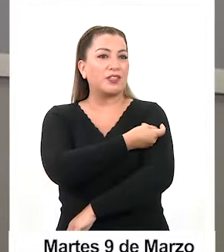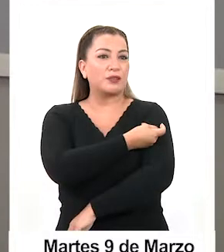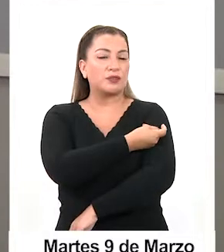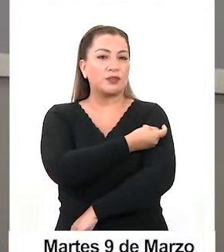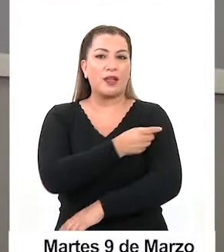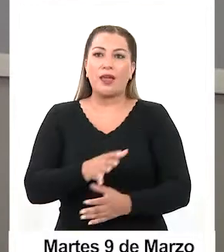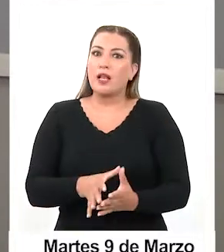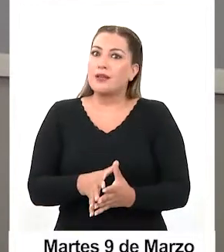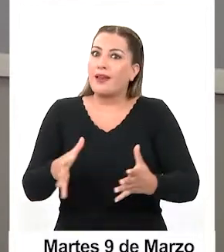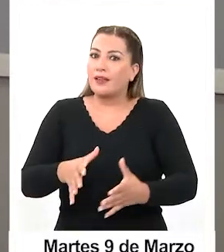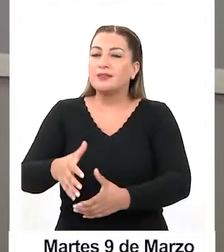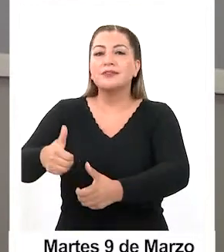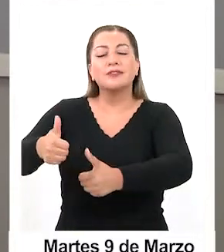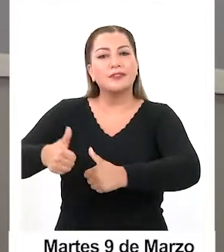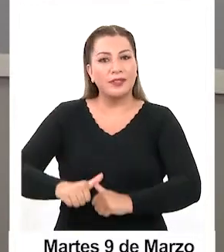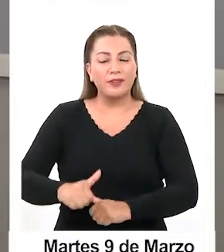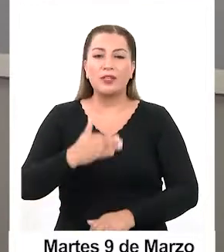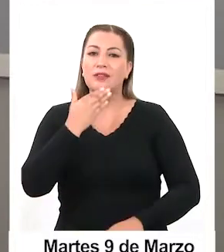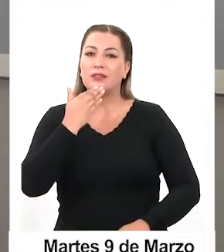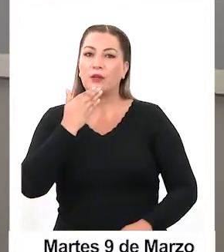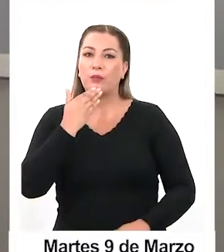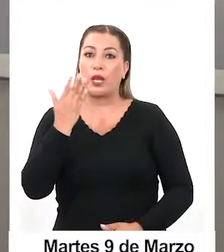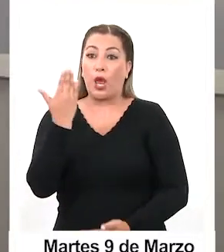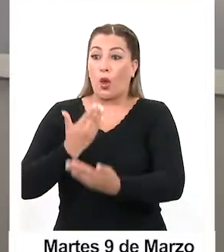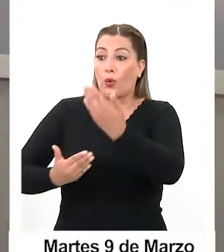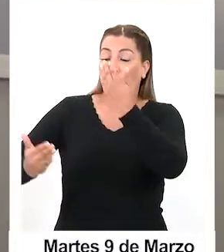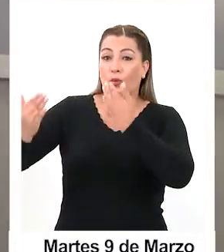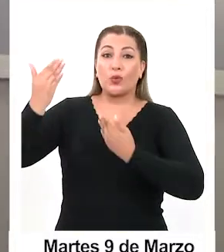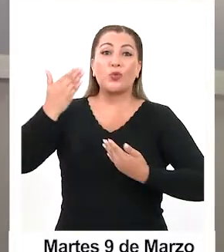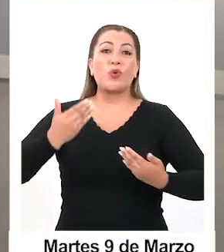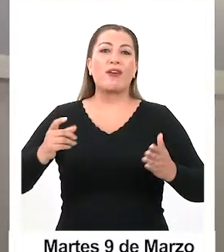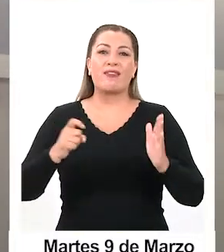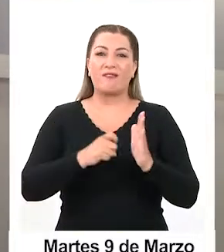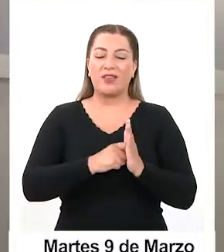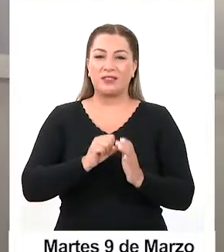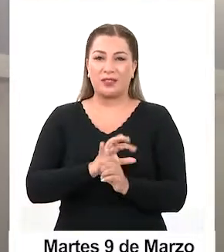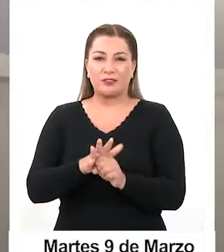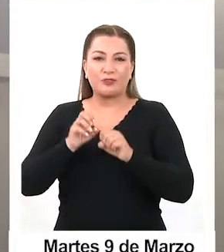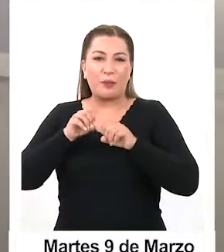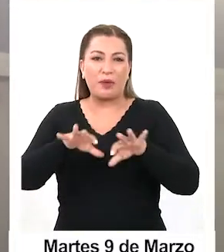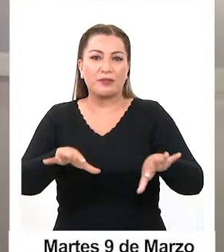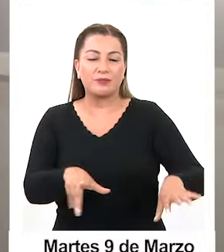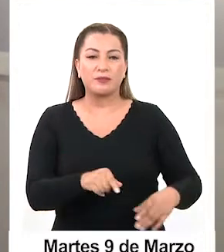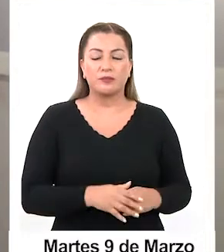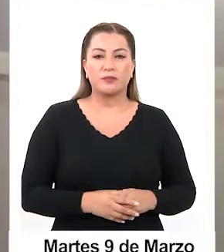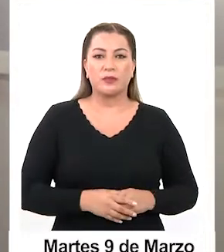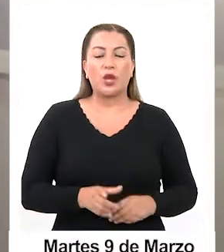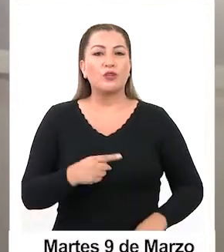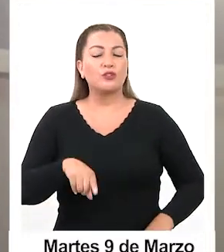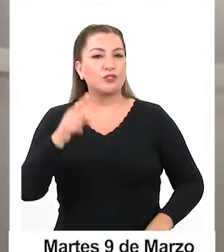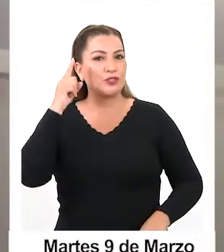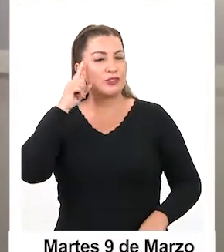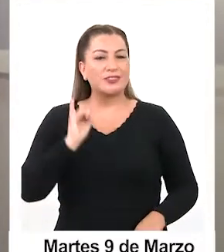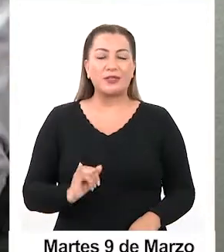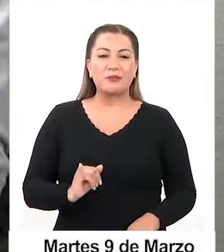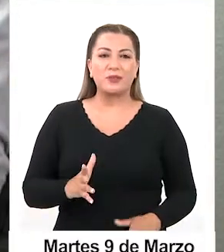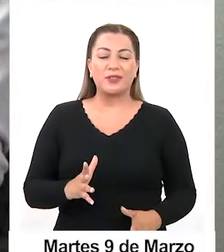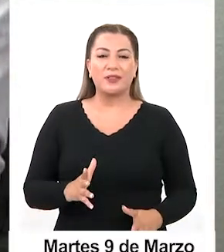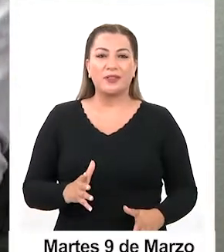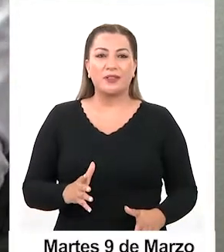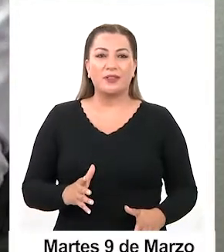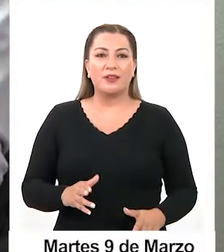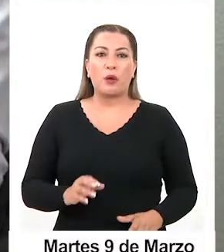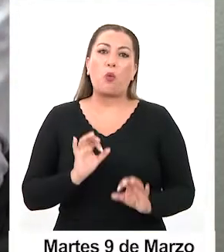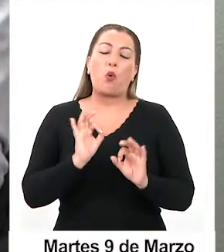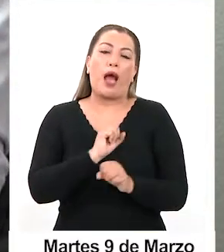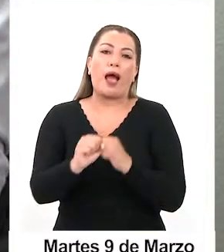gran desafío, pero también el gran protector para estos tiempos de pandemia. De hecho, uno siempre ha recordado en años normales, por llamarlo